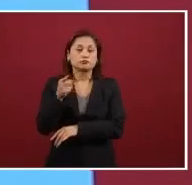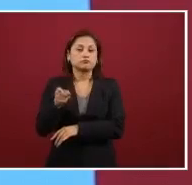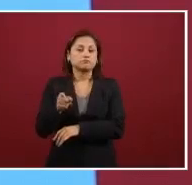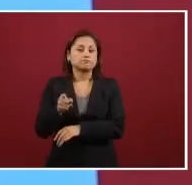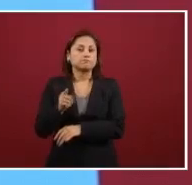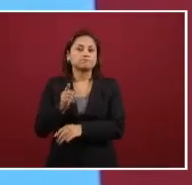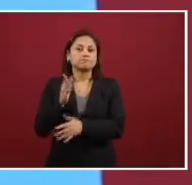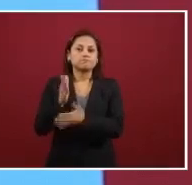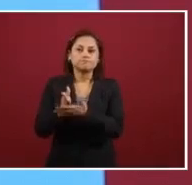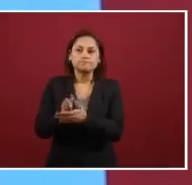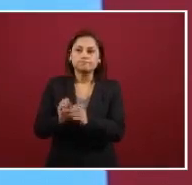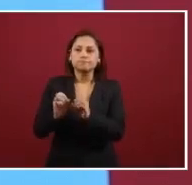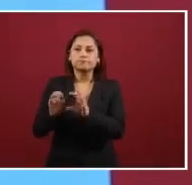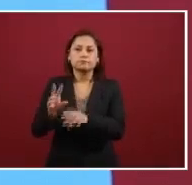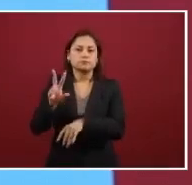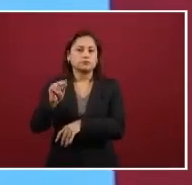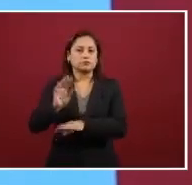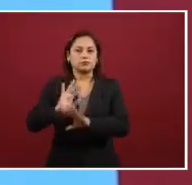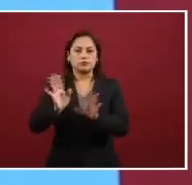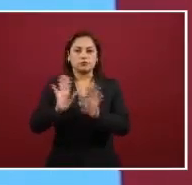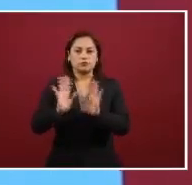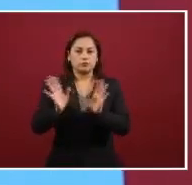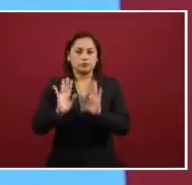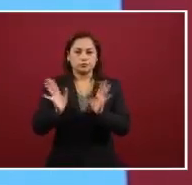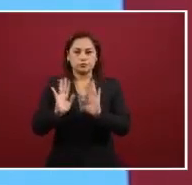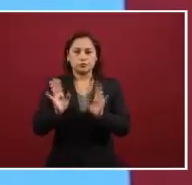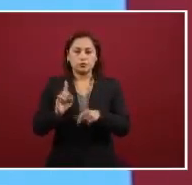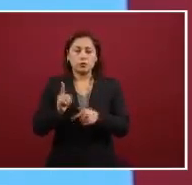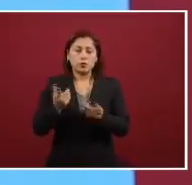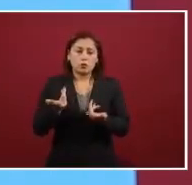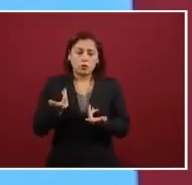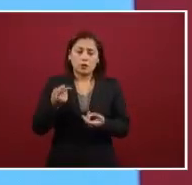en lo cotidiano, en el trabajo